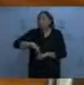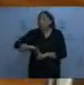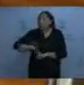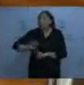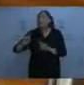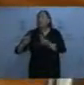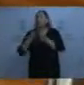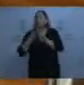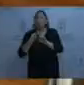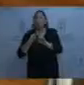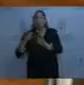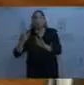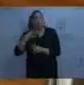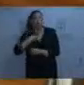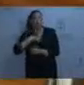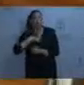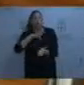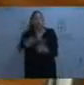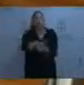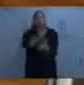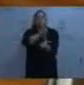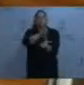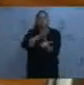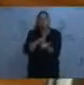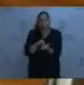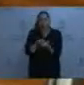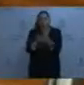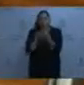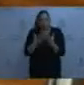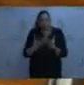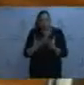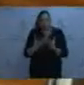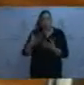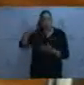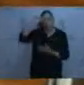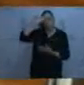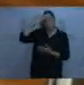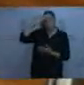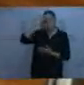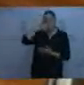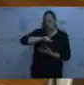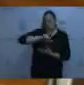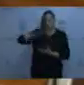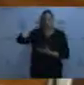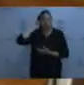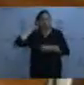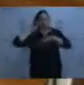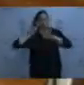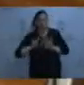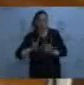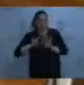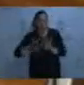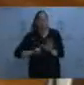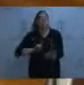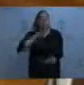subsanar o recoger. Y los tutores y tutoras de sexto, pues participarán en la aplicación